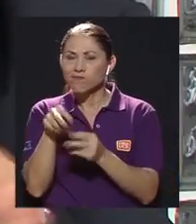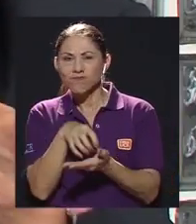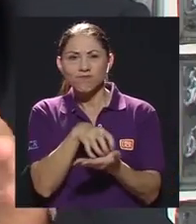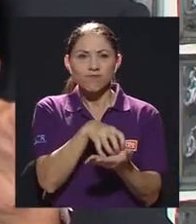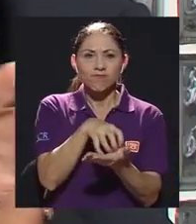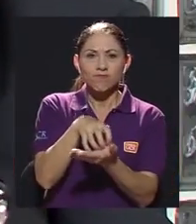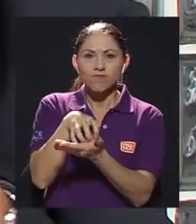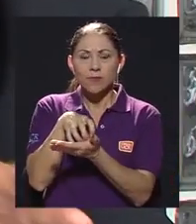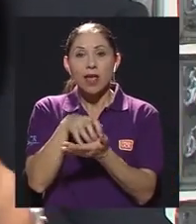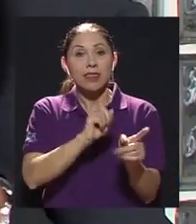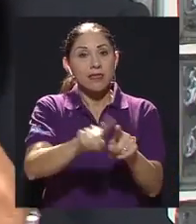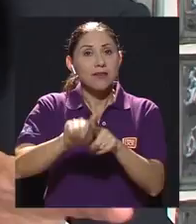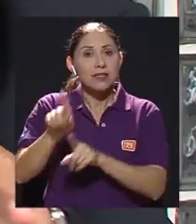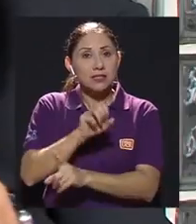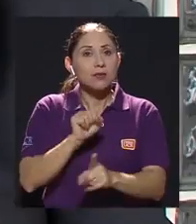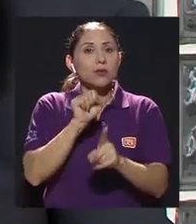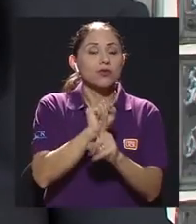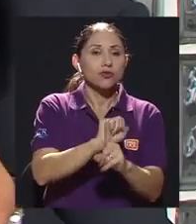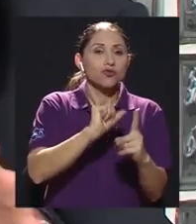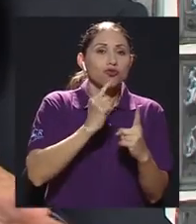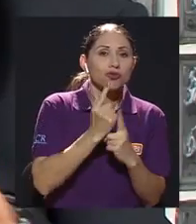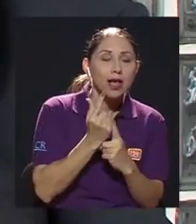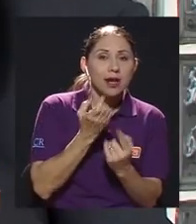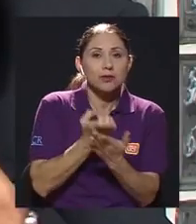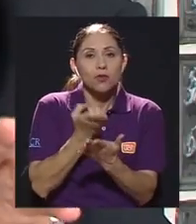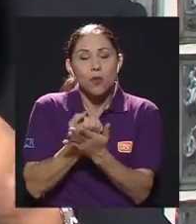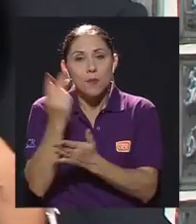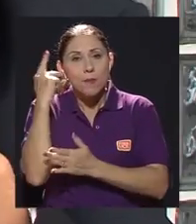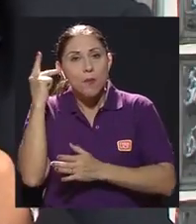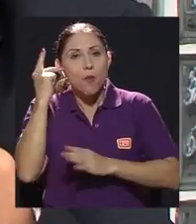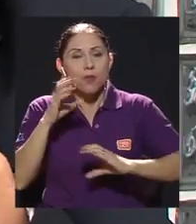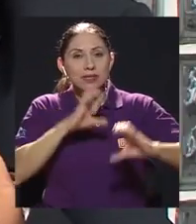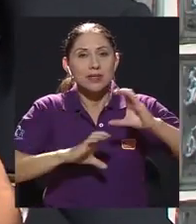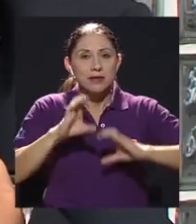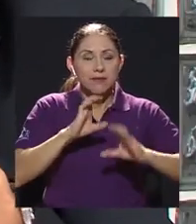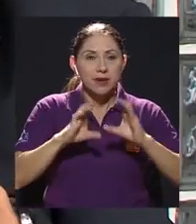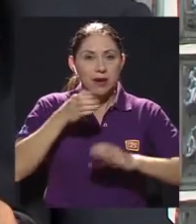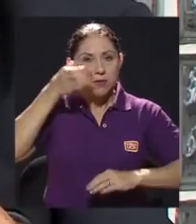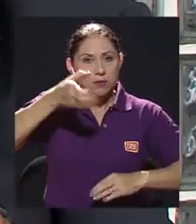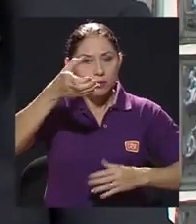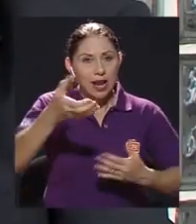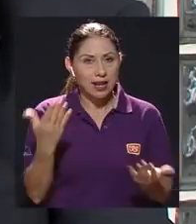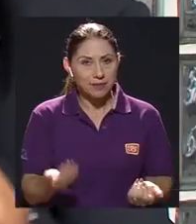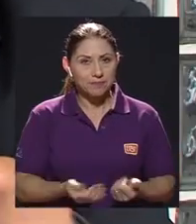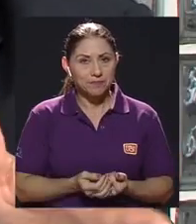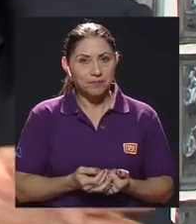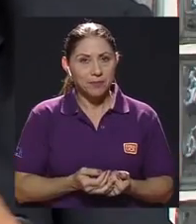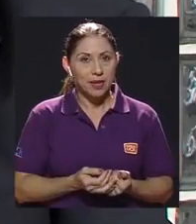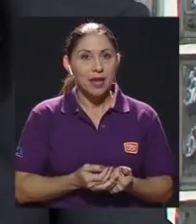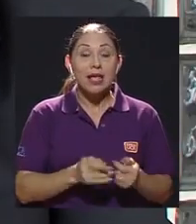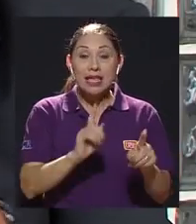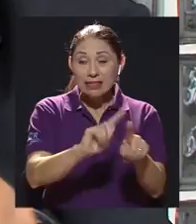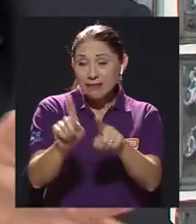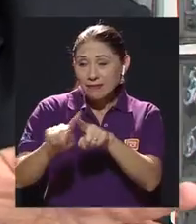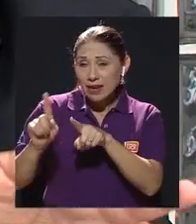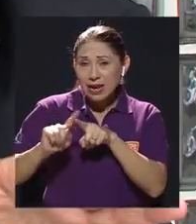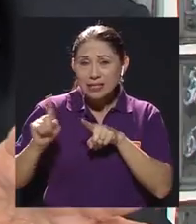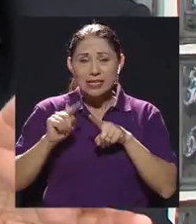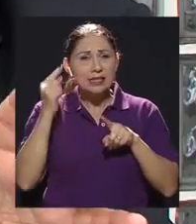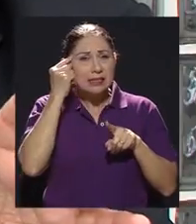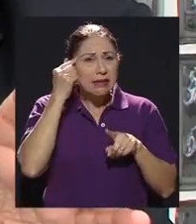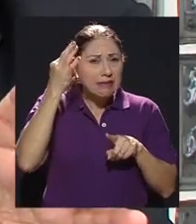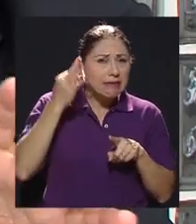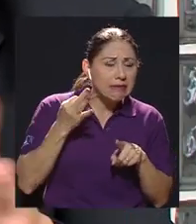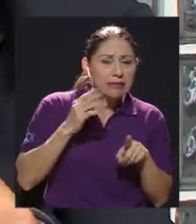de la vida social, económica, política, científica, cultural. Y sin duda alguna la confrontación de diversas tesis y